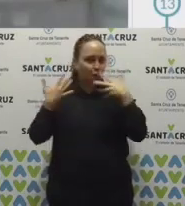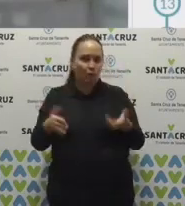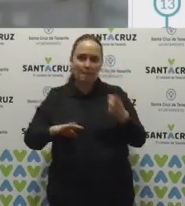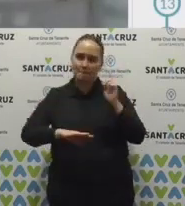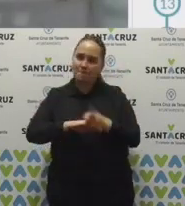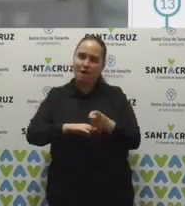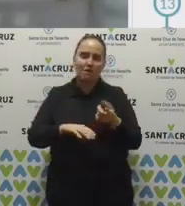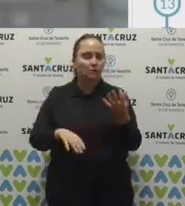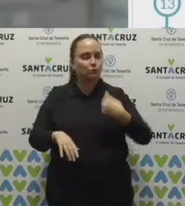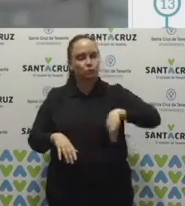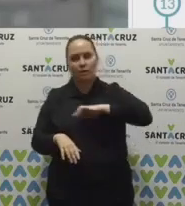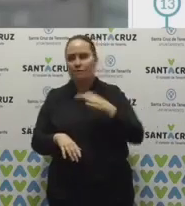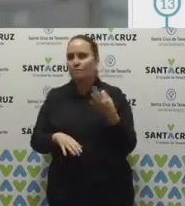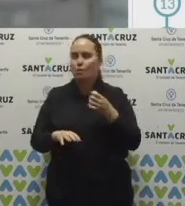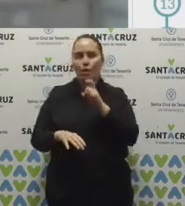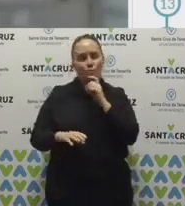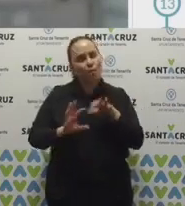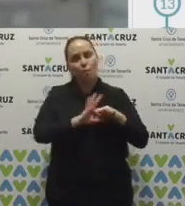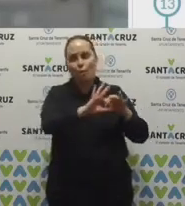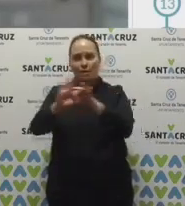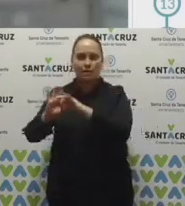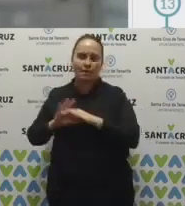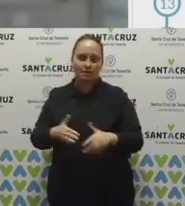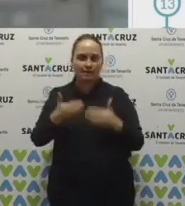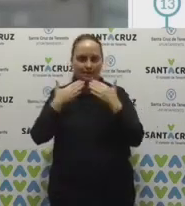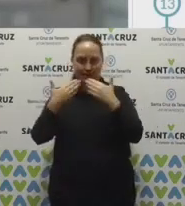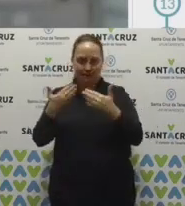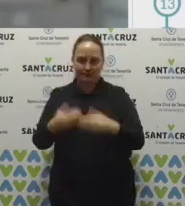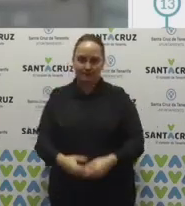hacerlo desde la unidad muchas gracias